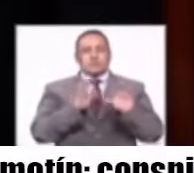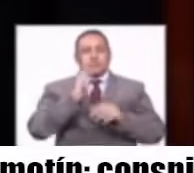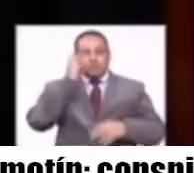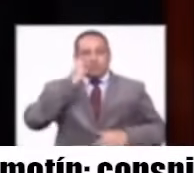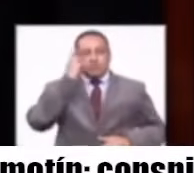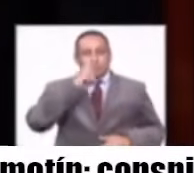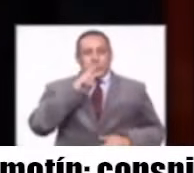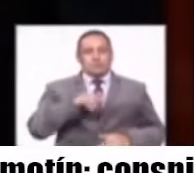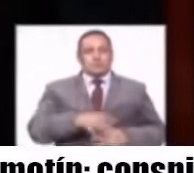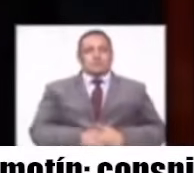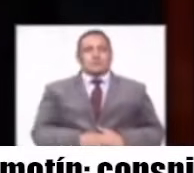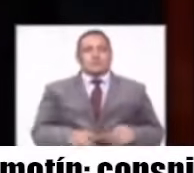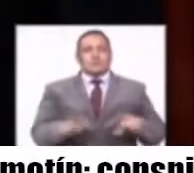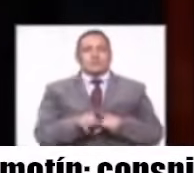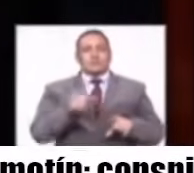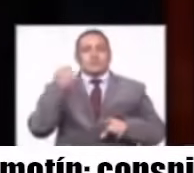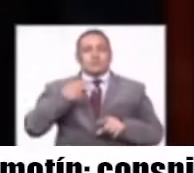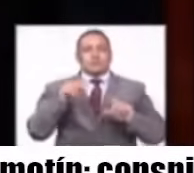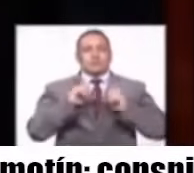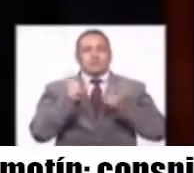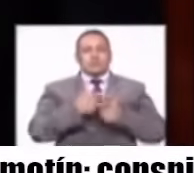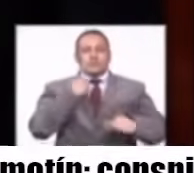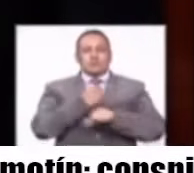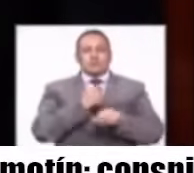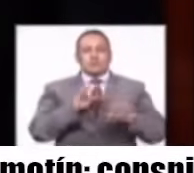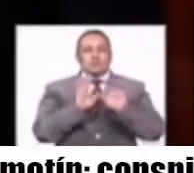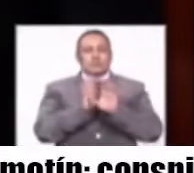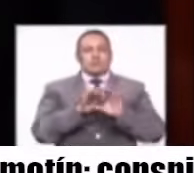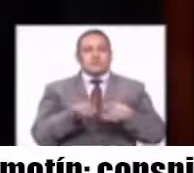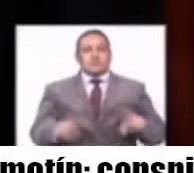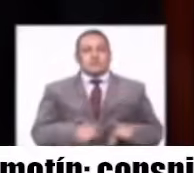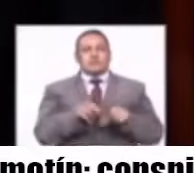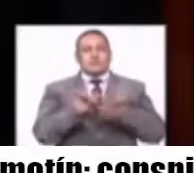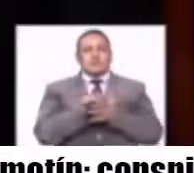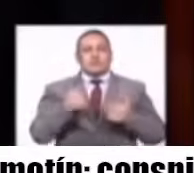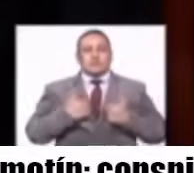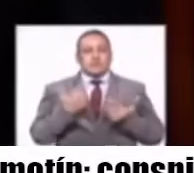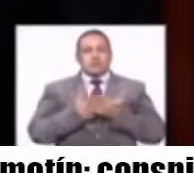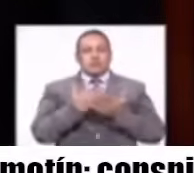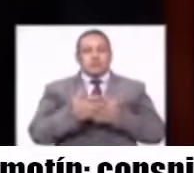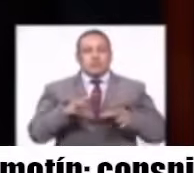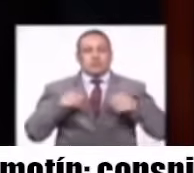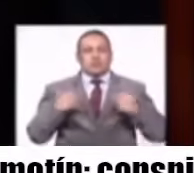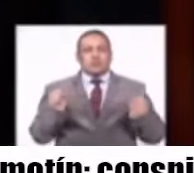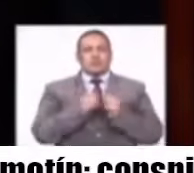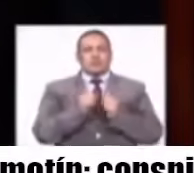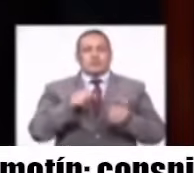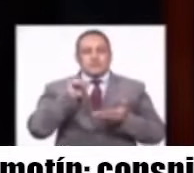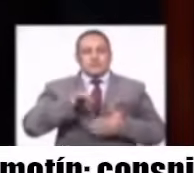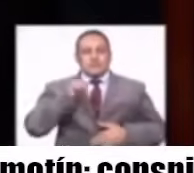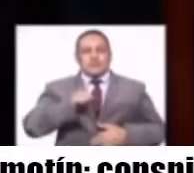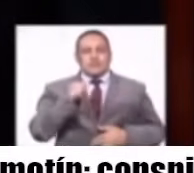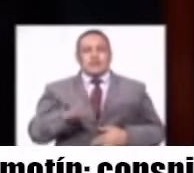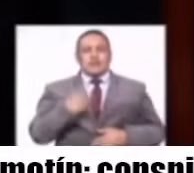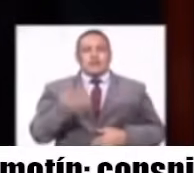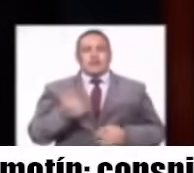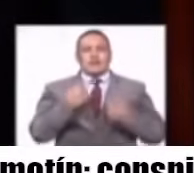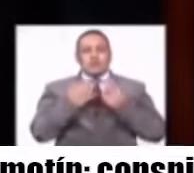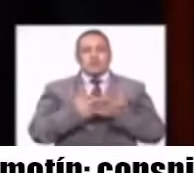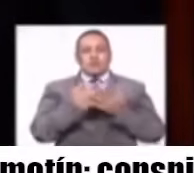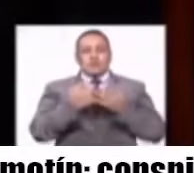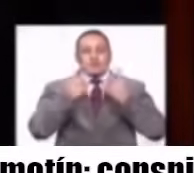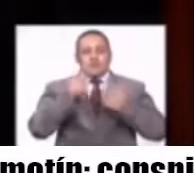Constitución Política del Perú, la Subcomisión de Acusaciones Constitucionales consideró que sí existe menoscabo